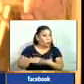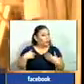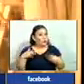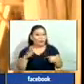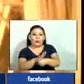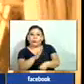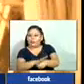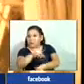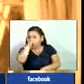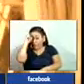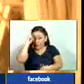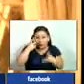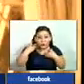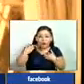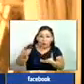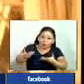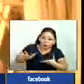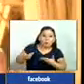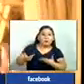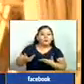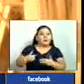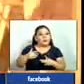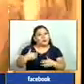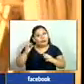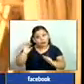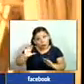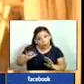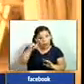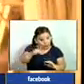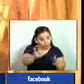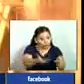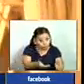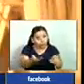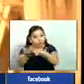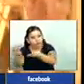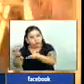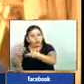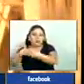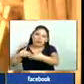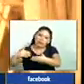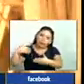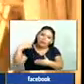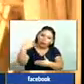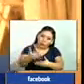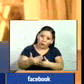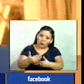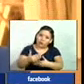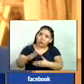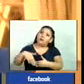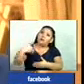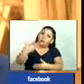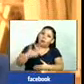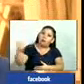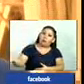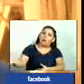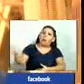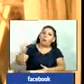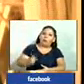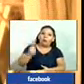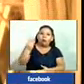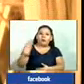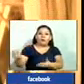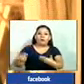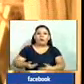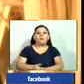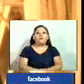sacarlas tal vez lo que ellos nos dicen entonces les decimos lleven una parte y con la otra o en otros días les damos